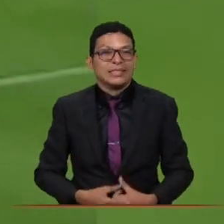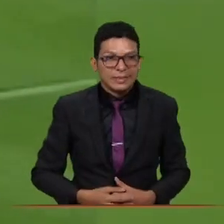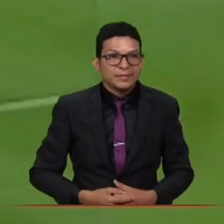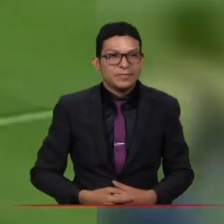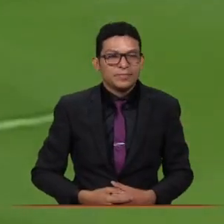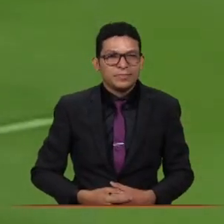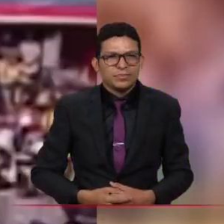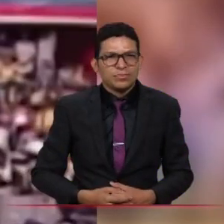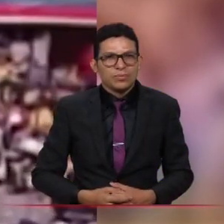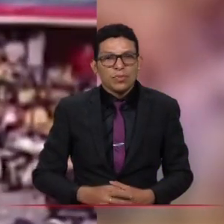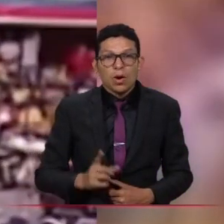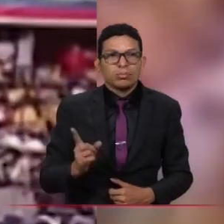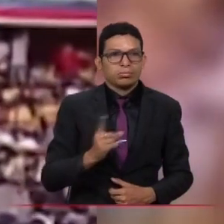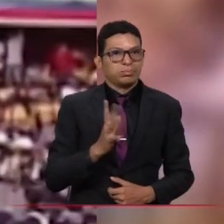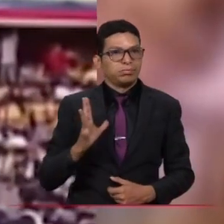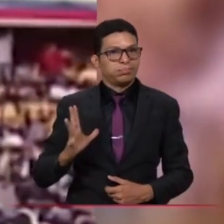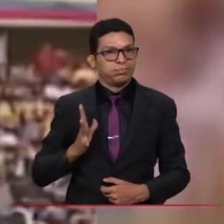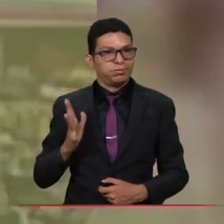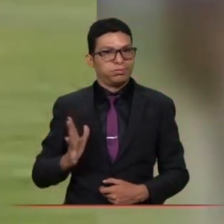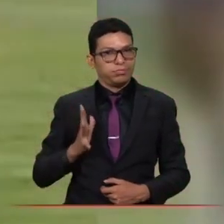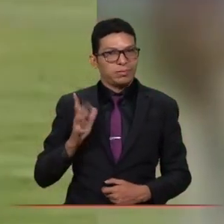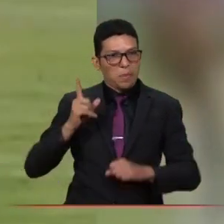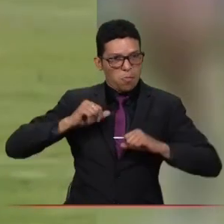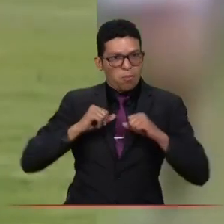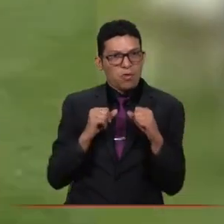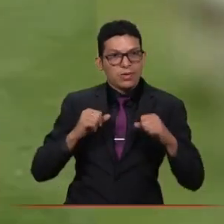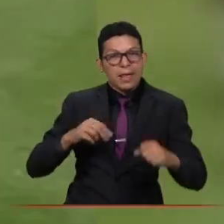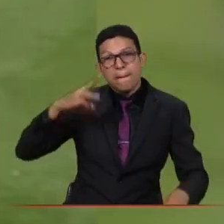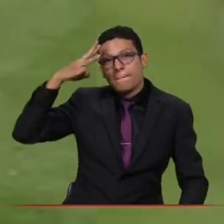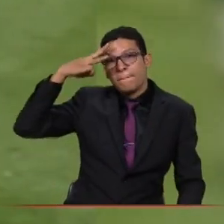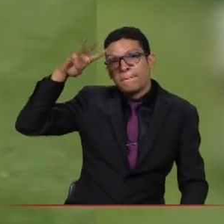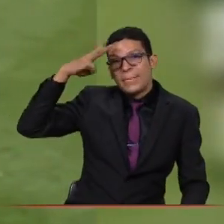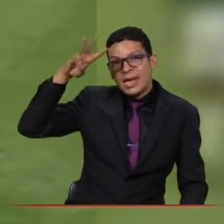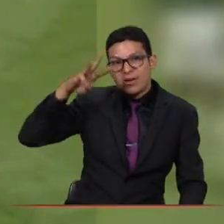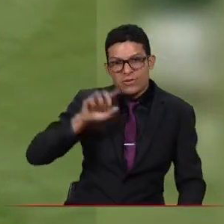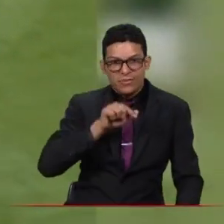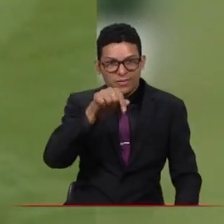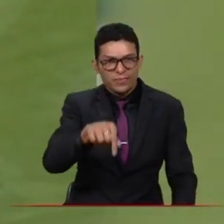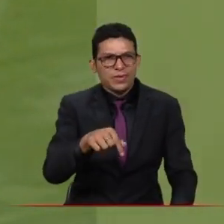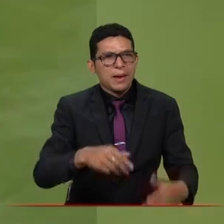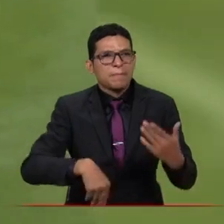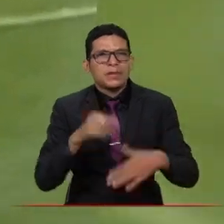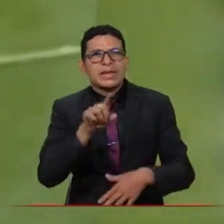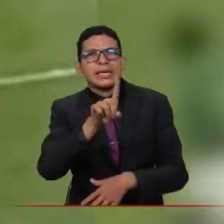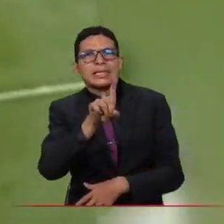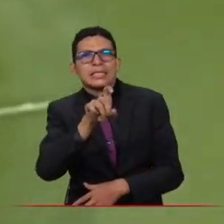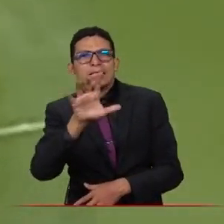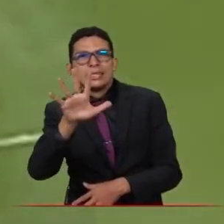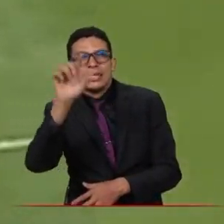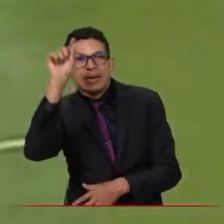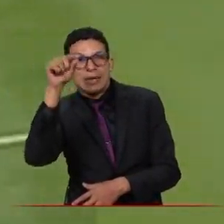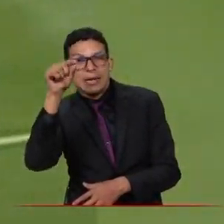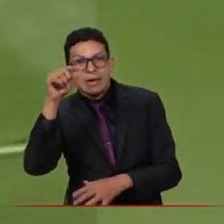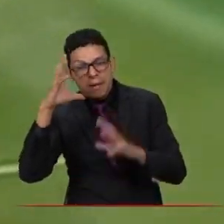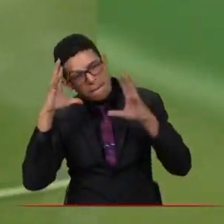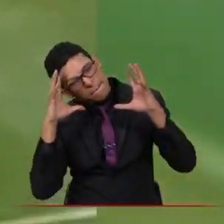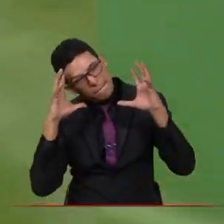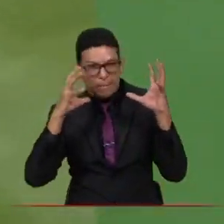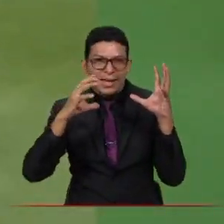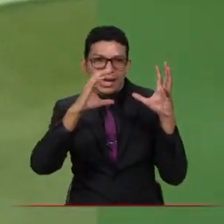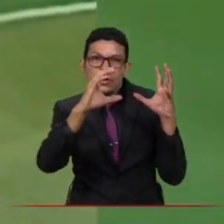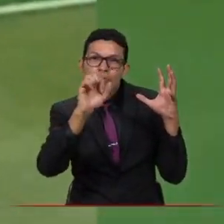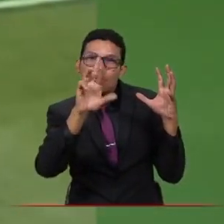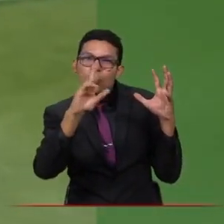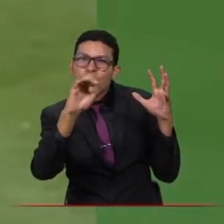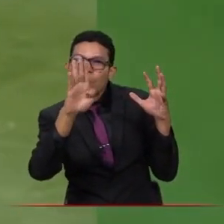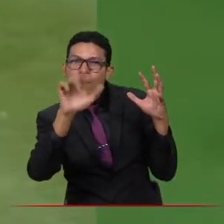El Campín se vistió de gala para la final ante México y la alegría llegaría hasta el minuto 65 cuando Iván Ramiro Córdoba, con un salto